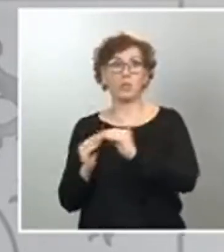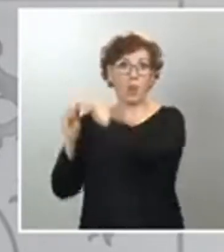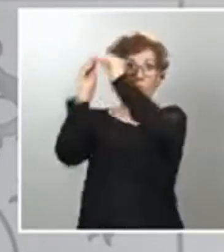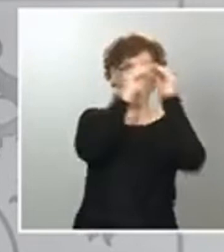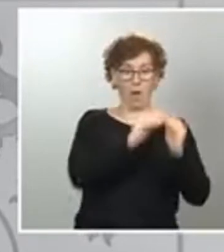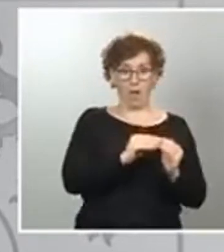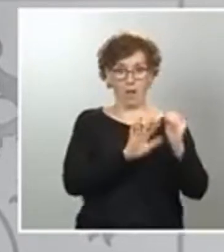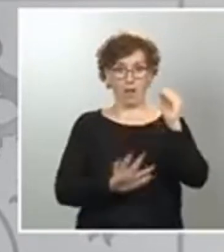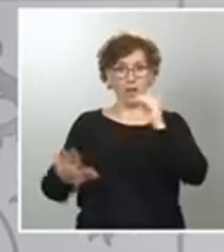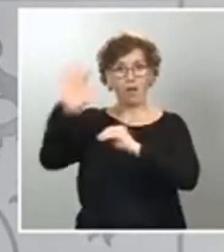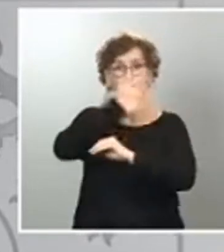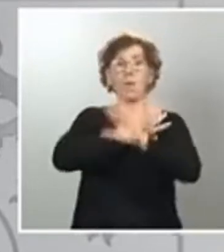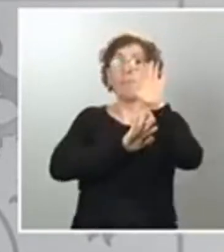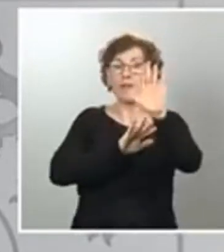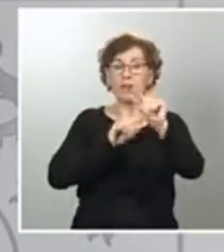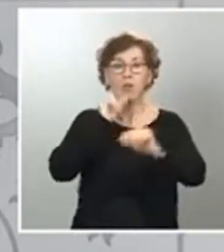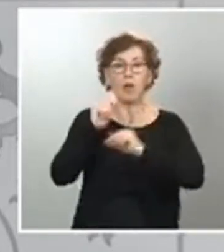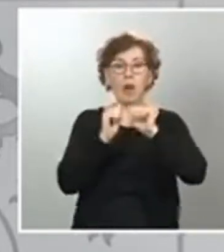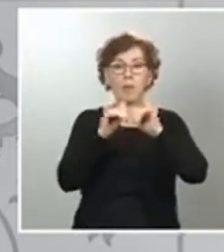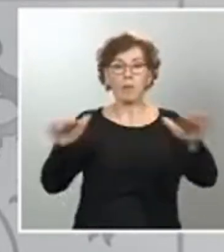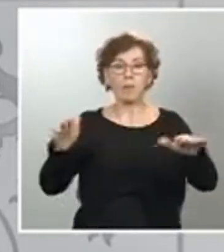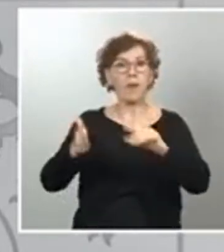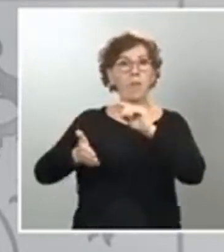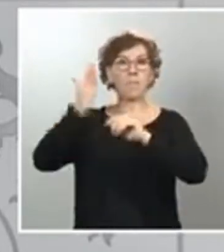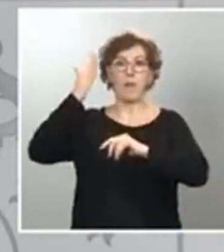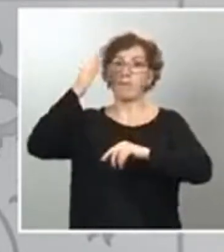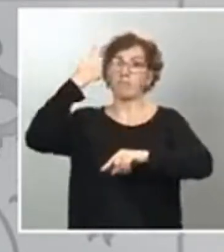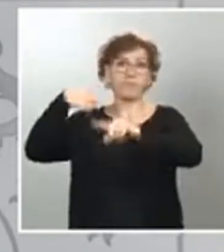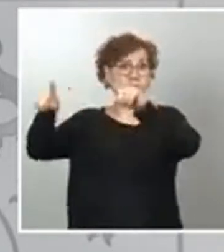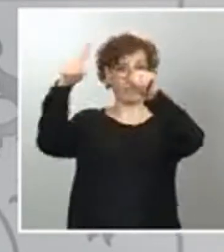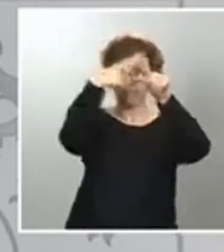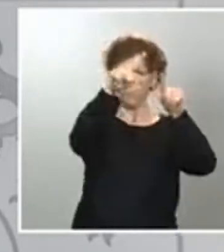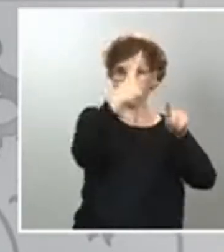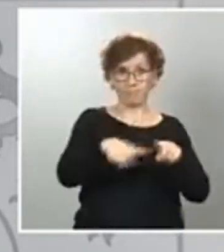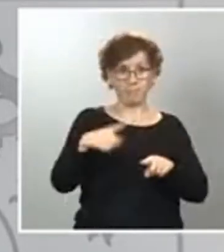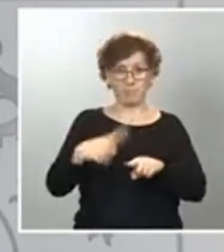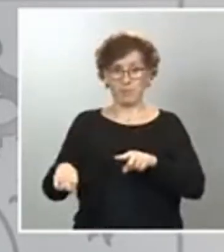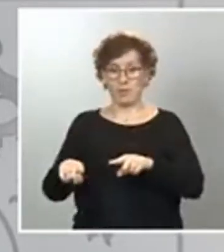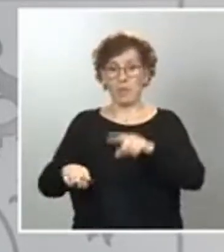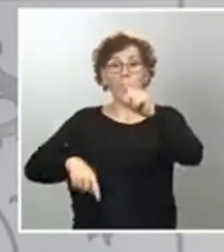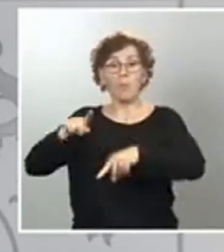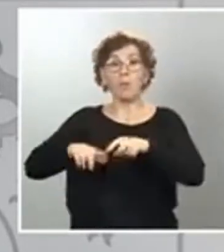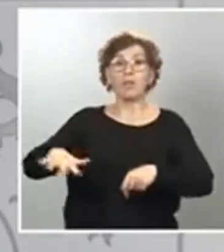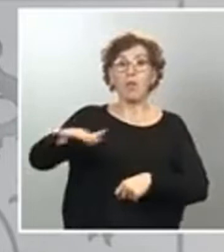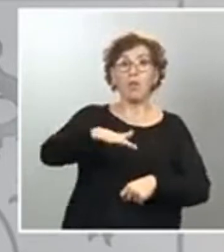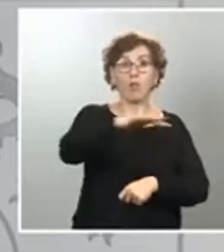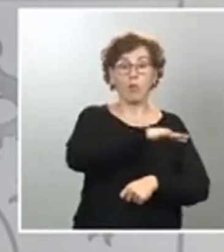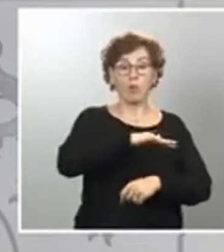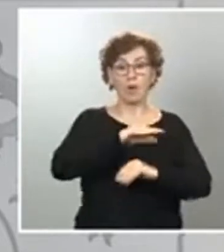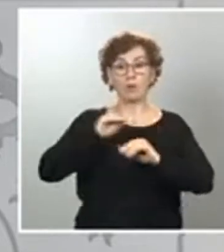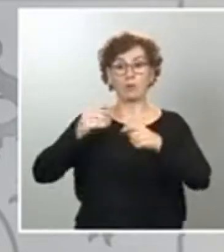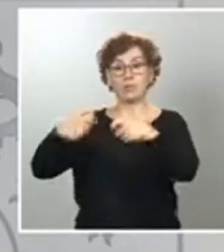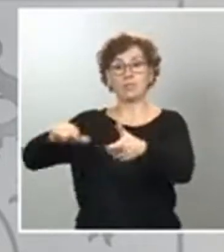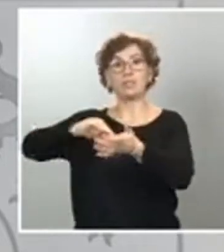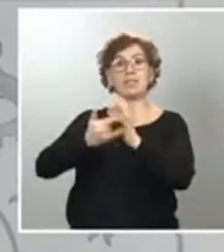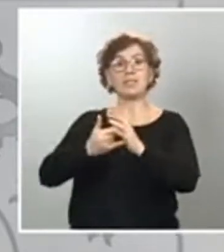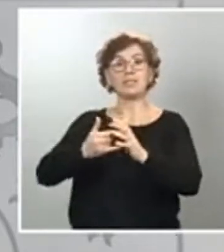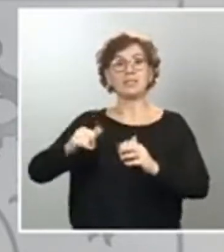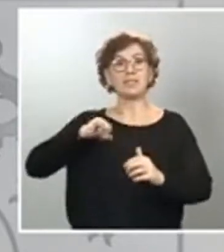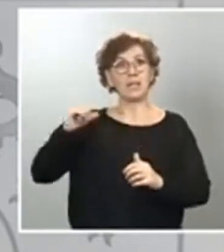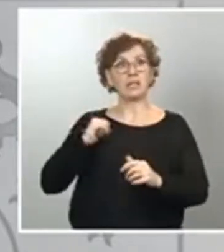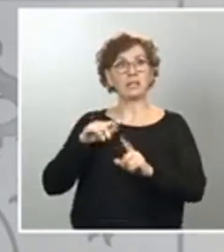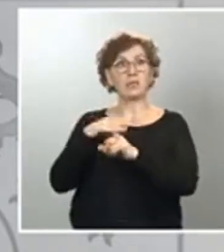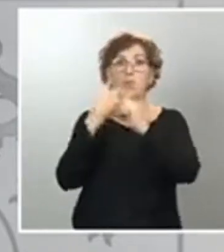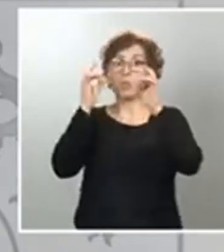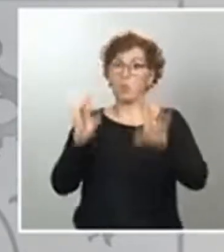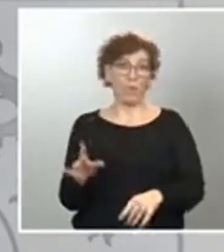manera desigual a nuestro país y las defensas sanitarias de las distintas zonas no se encuentran en un mismo estado. Por otro lado,